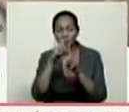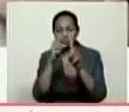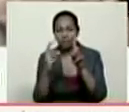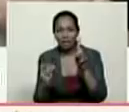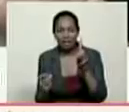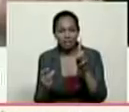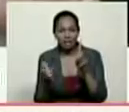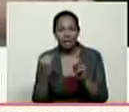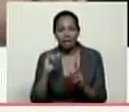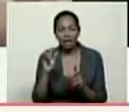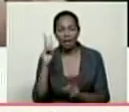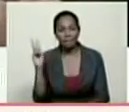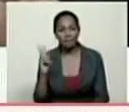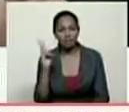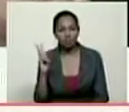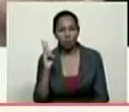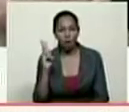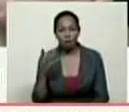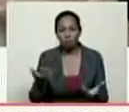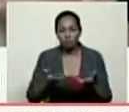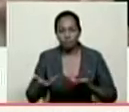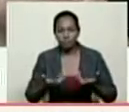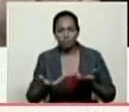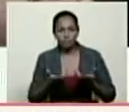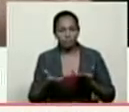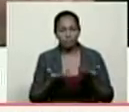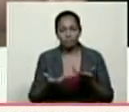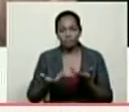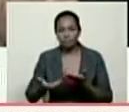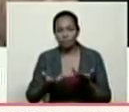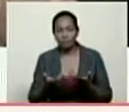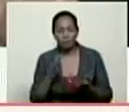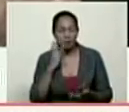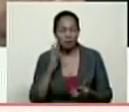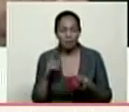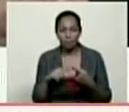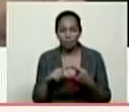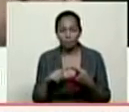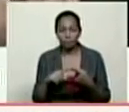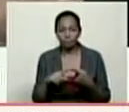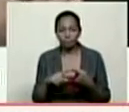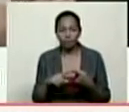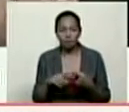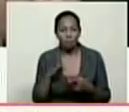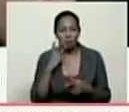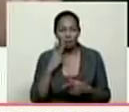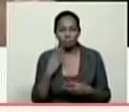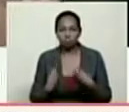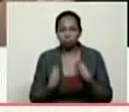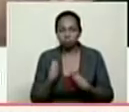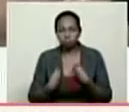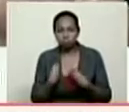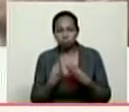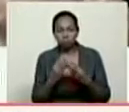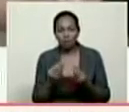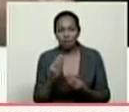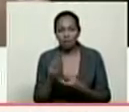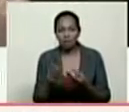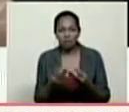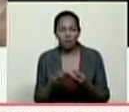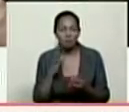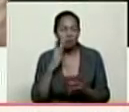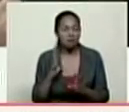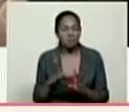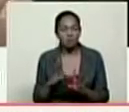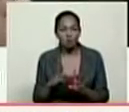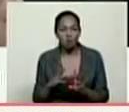Venezuela. Incendios provocados en las subestaciones, generan situaciones para alterar, dañar los interruptores,